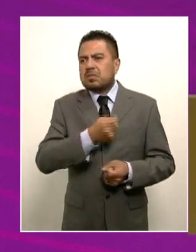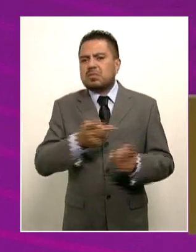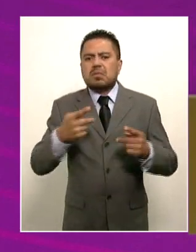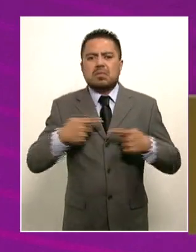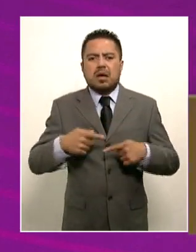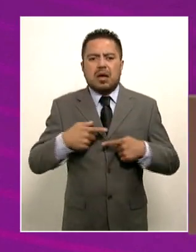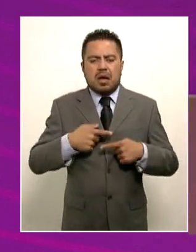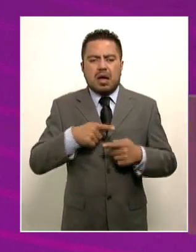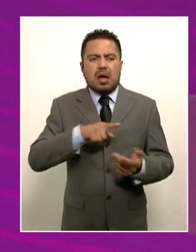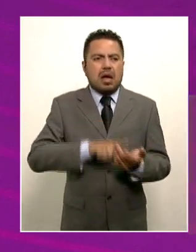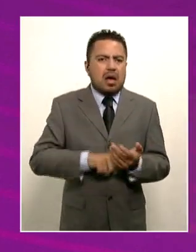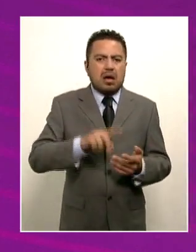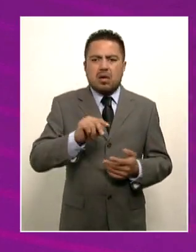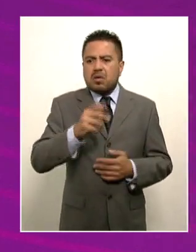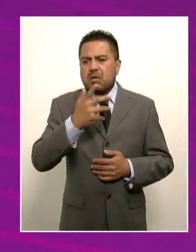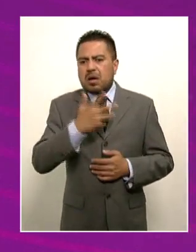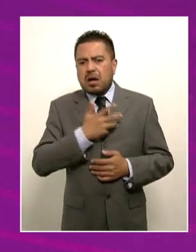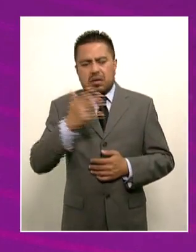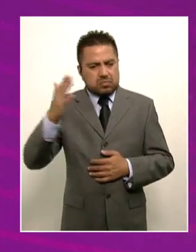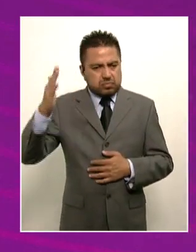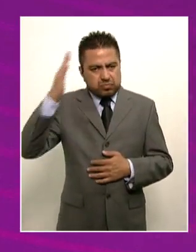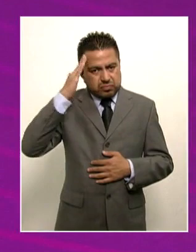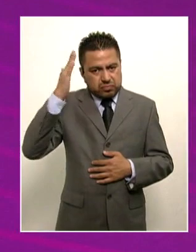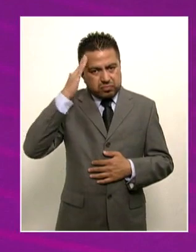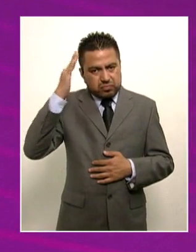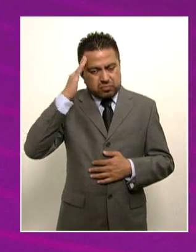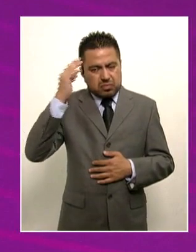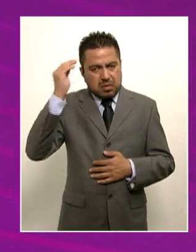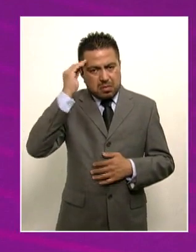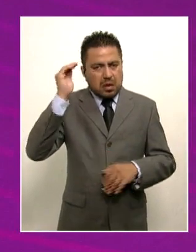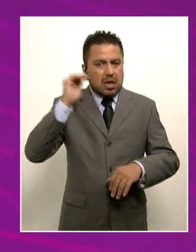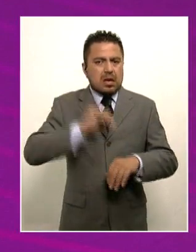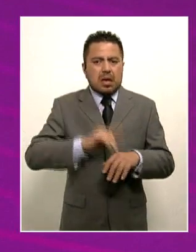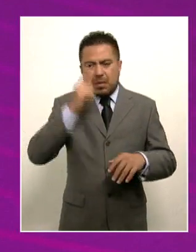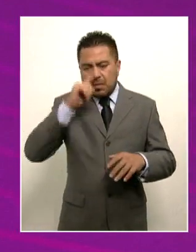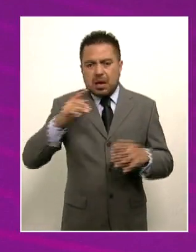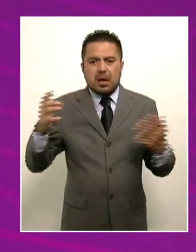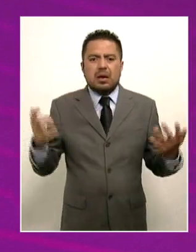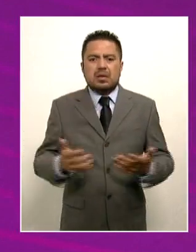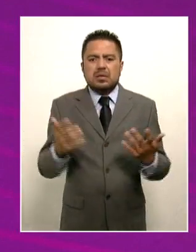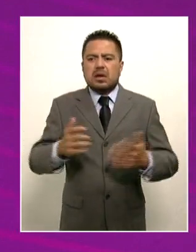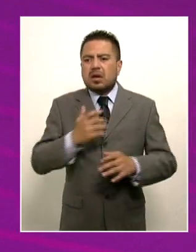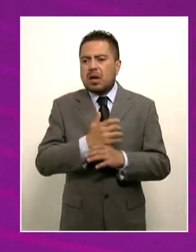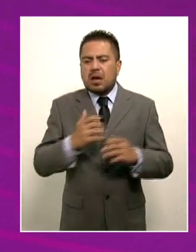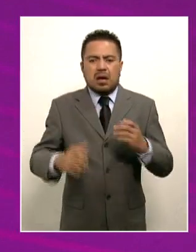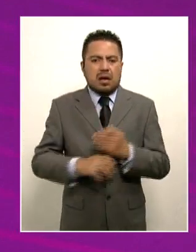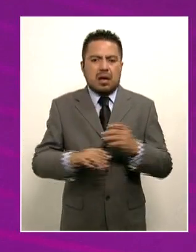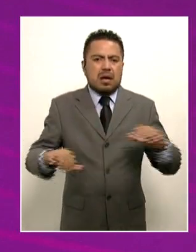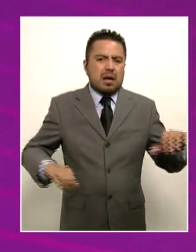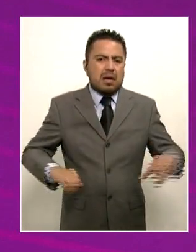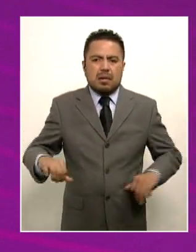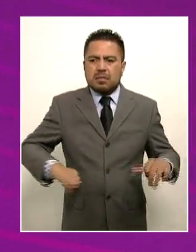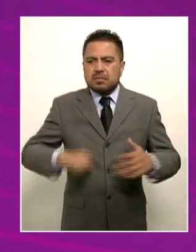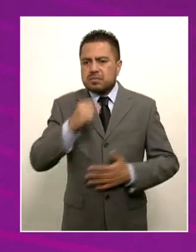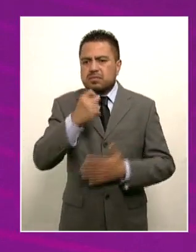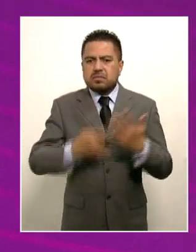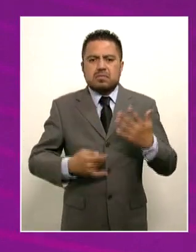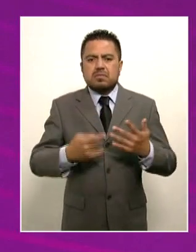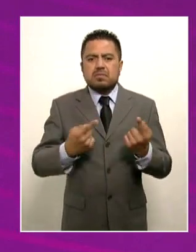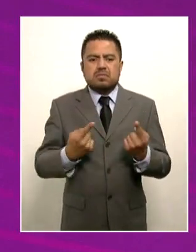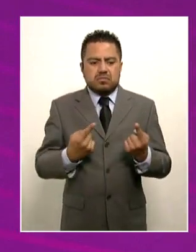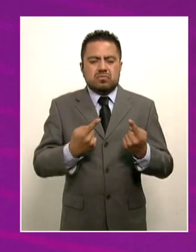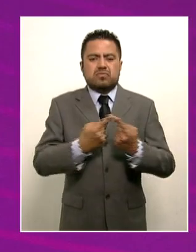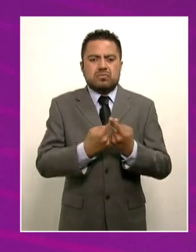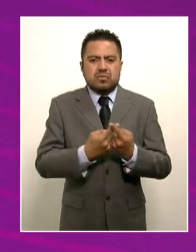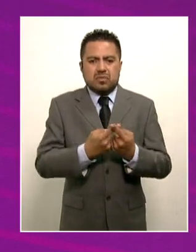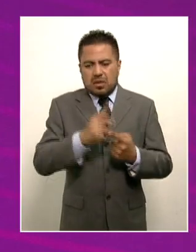que se considera que como no tienen capacidad mental para realizar determinadas actividades, pues están interdictos,